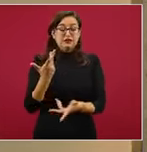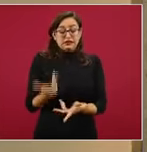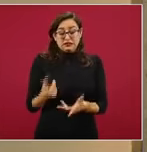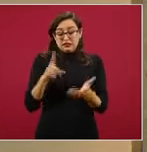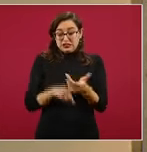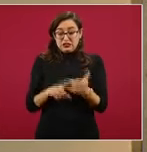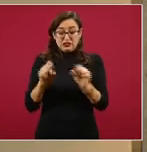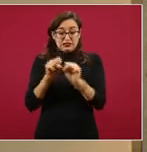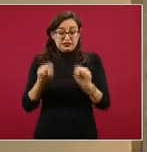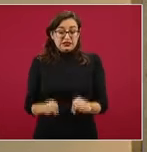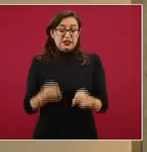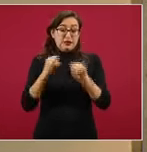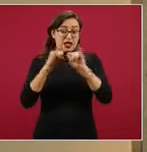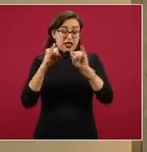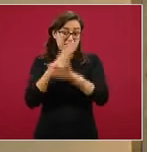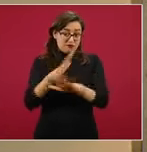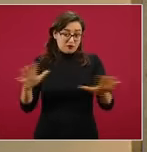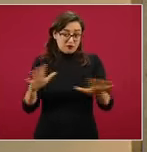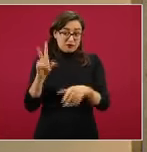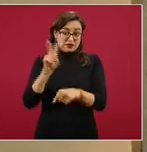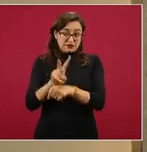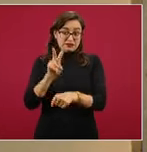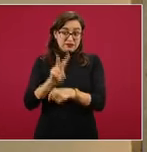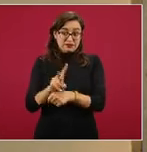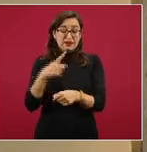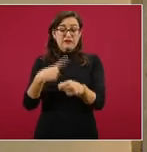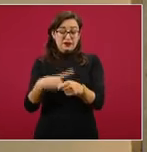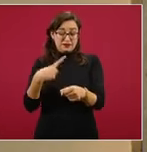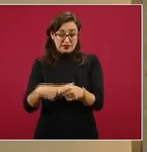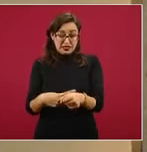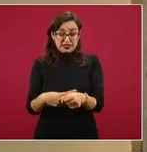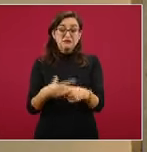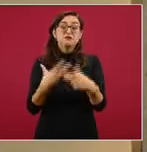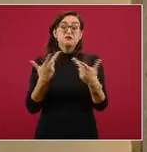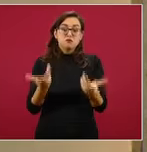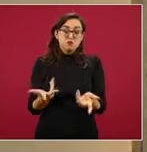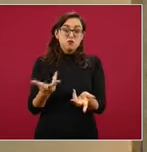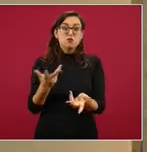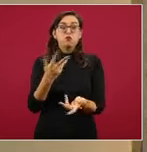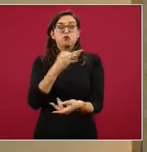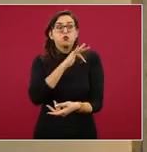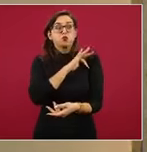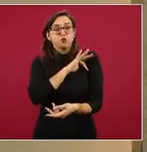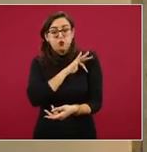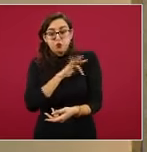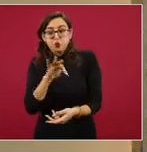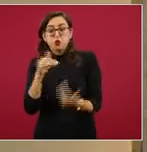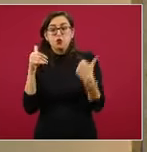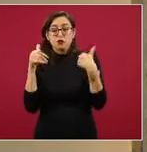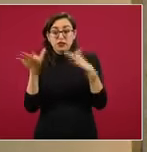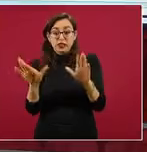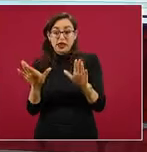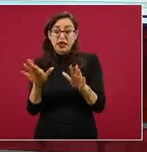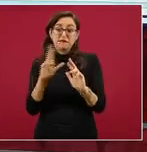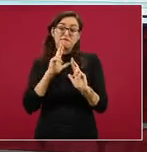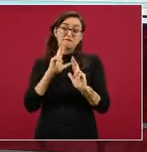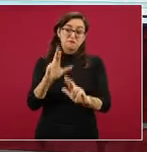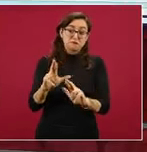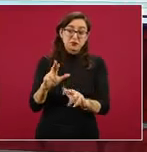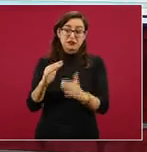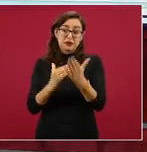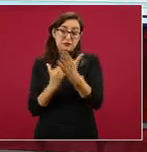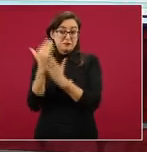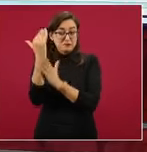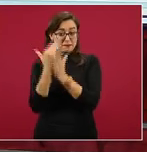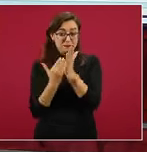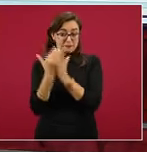de información de vigilancia epidemiológica de enfermedades respiratorias, puede haber una posibilidad de que ese número regrese